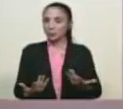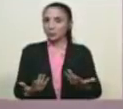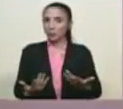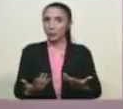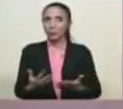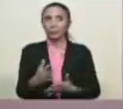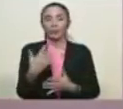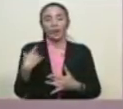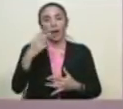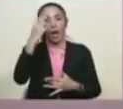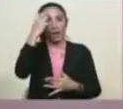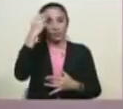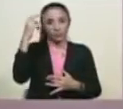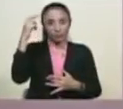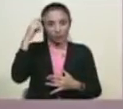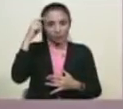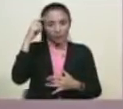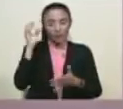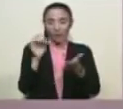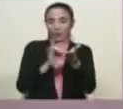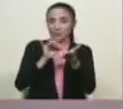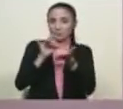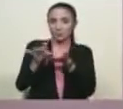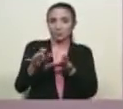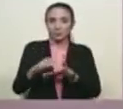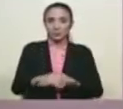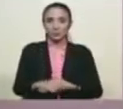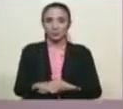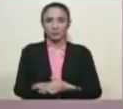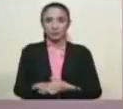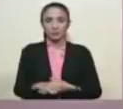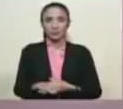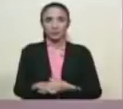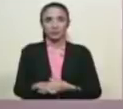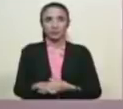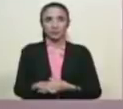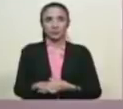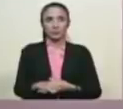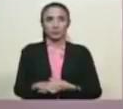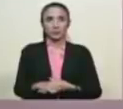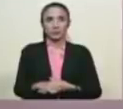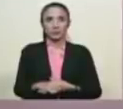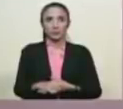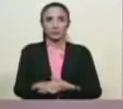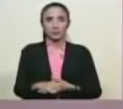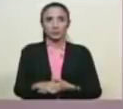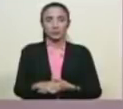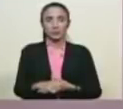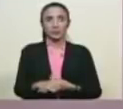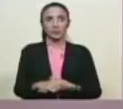se secó. Pero como dice un amigo mío, Rex Tillerson se fue.